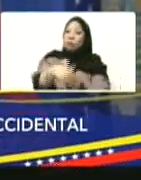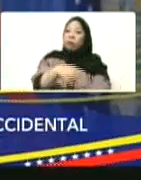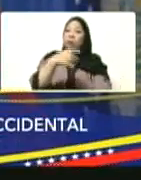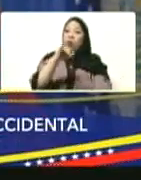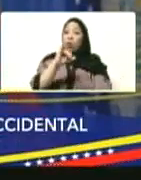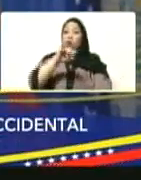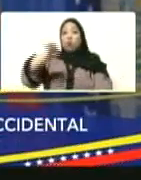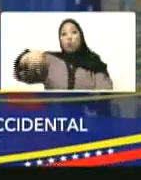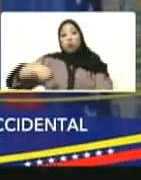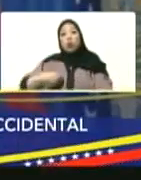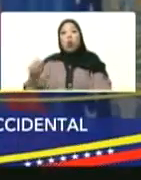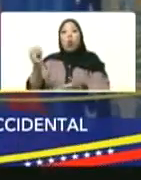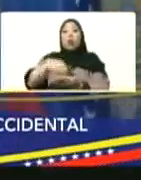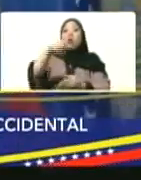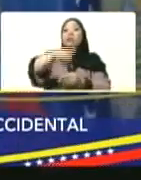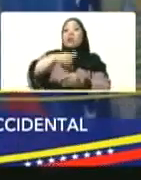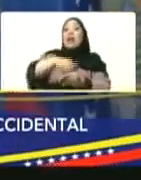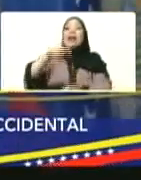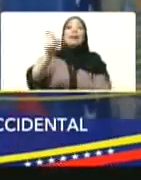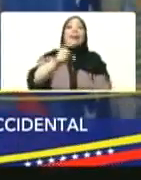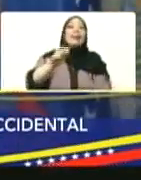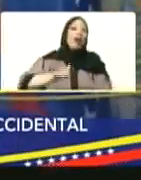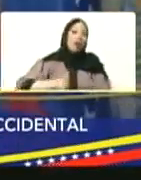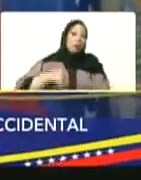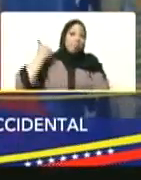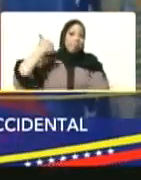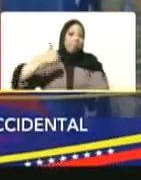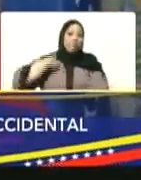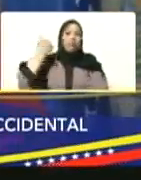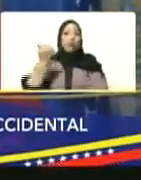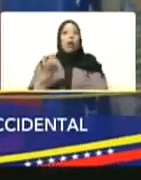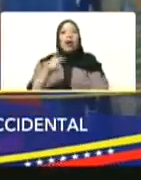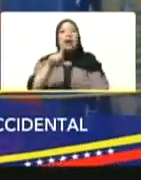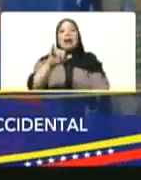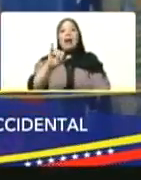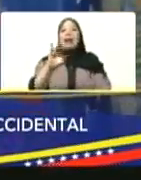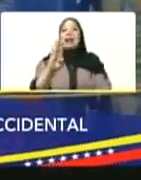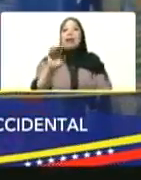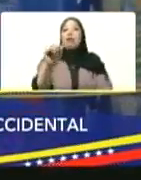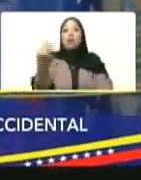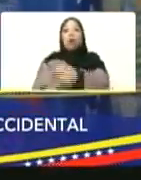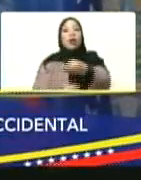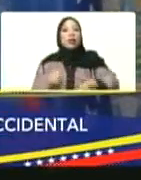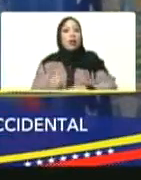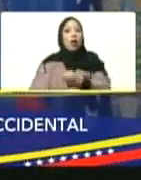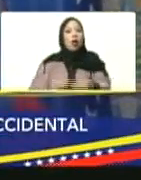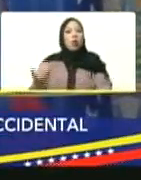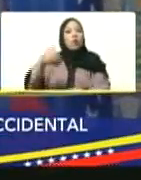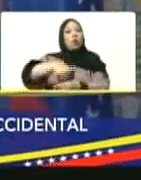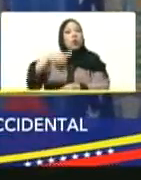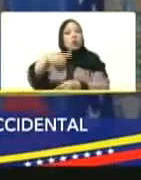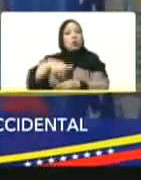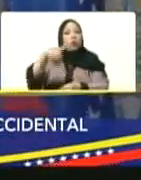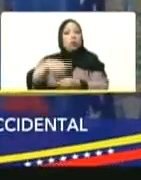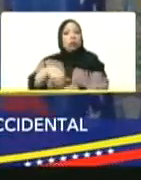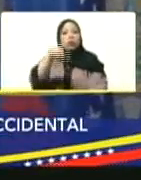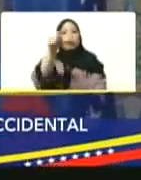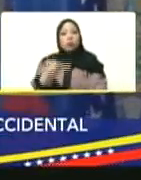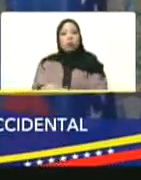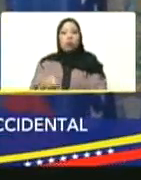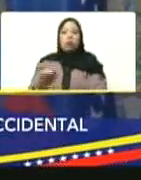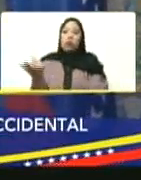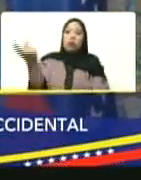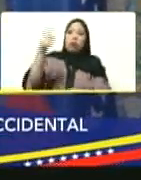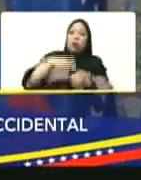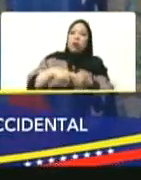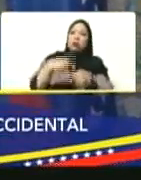devons donner les garanties nécessaires pour que le peuple libyen puisse organiser des élections justes qui